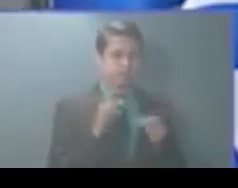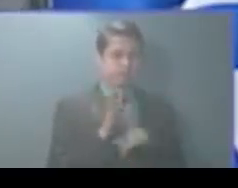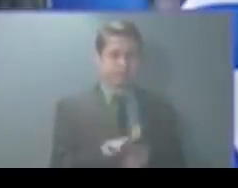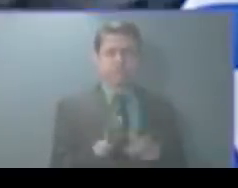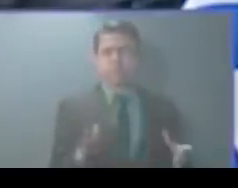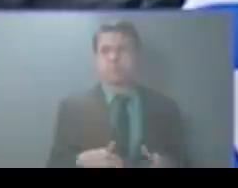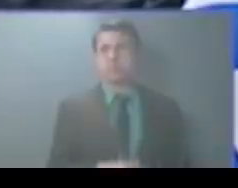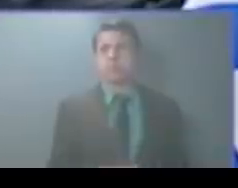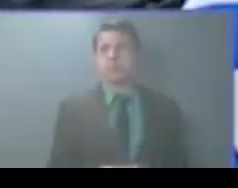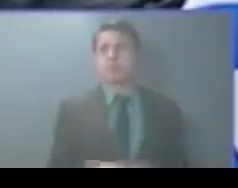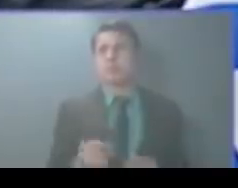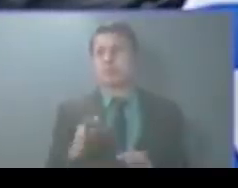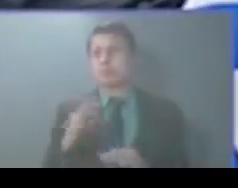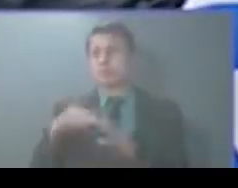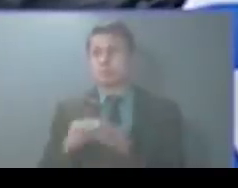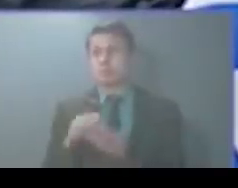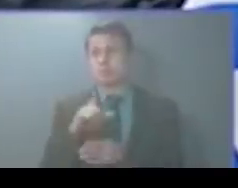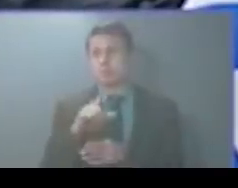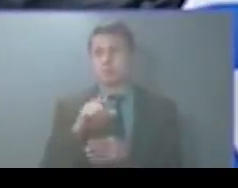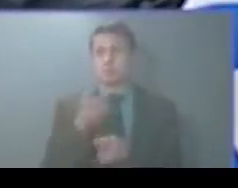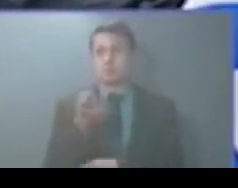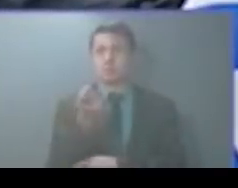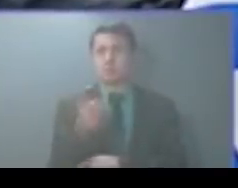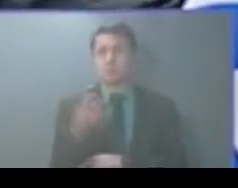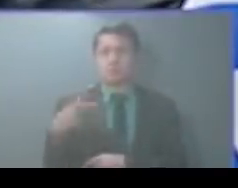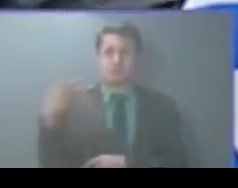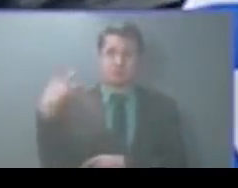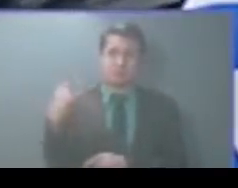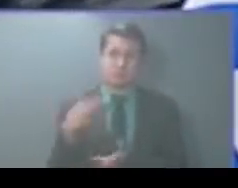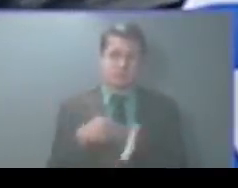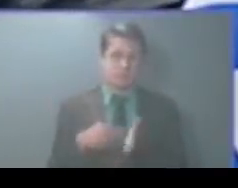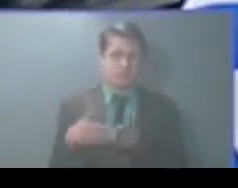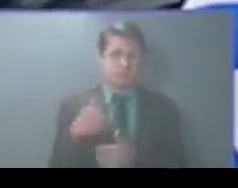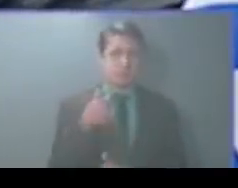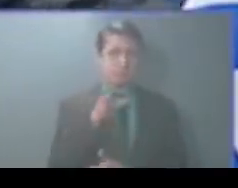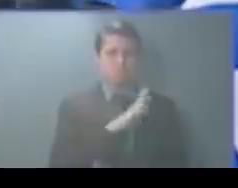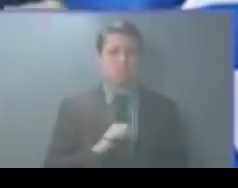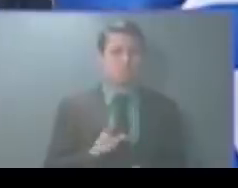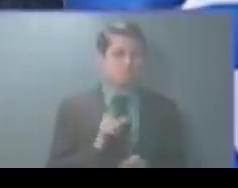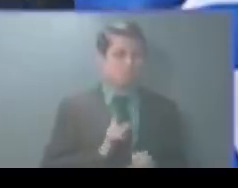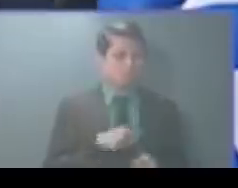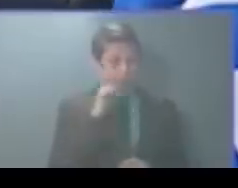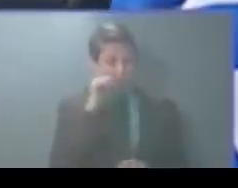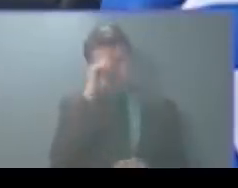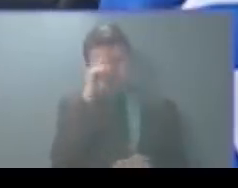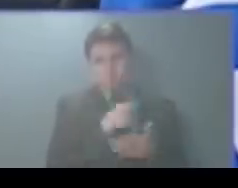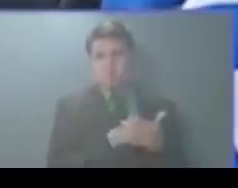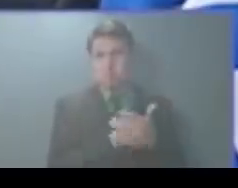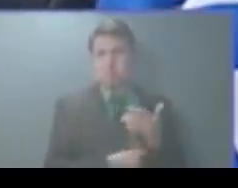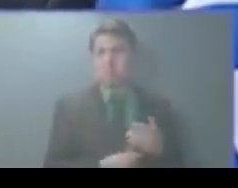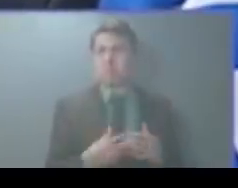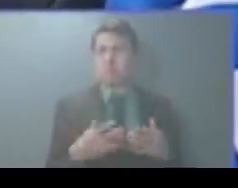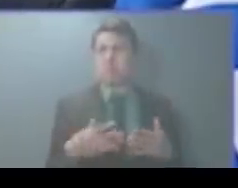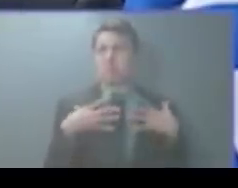Pues desde la Legión de la Libertad, desde que se concibió e inició la Fuerza Armada en nuestro terruño, el ejército